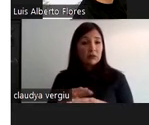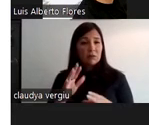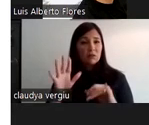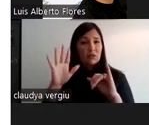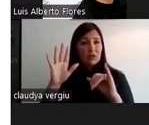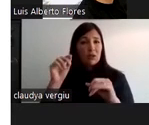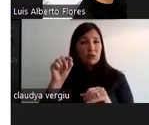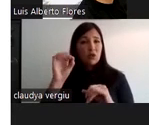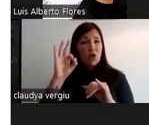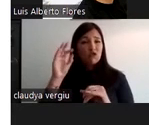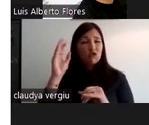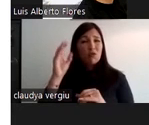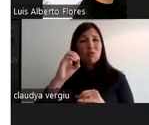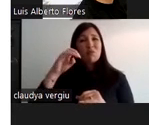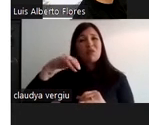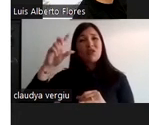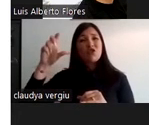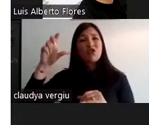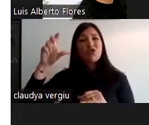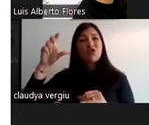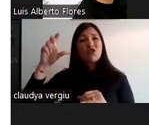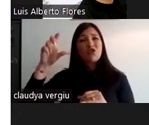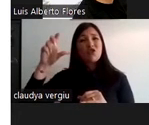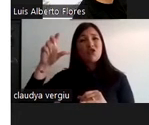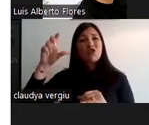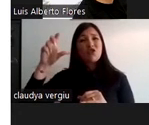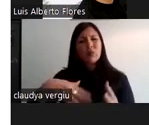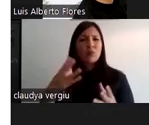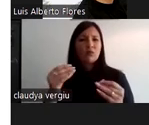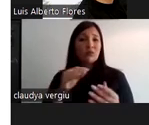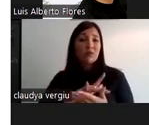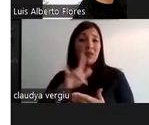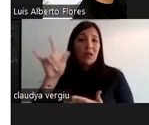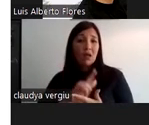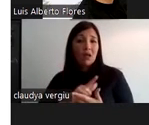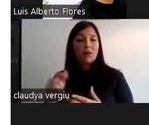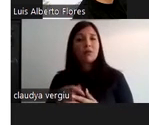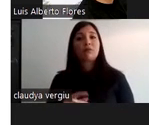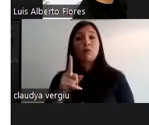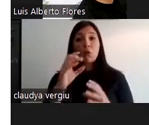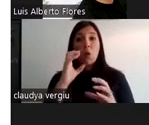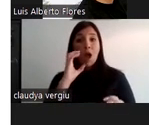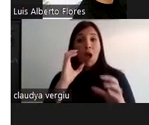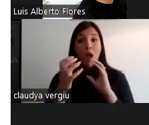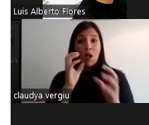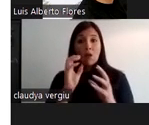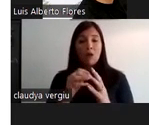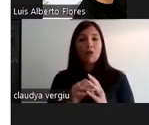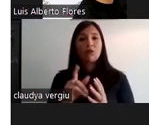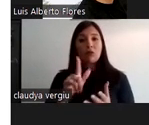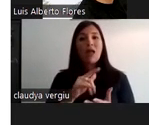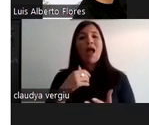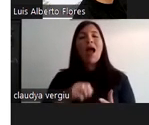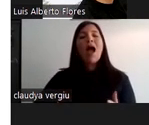millones Entonces tenemos una población un nacional que tenía este cuando hablamos de hábito accionar es